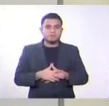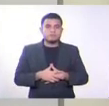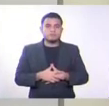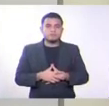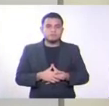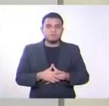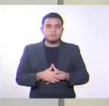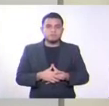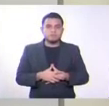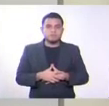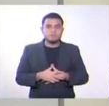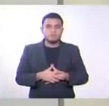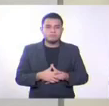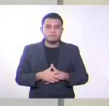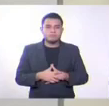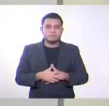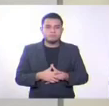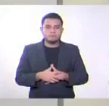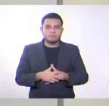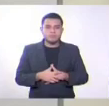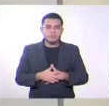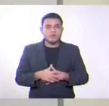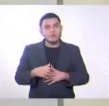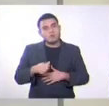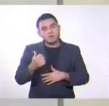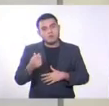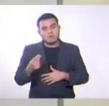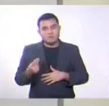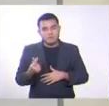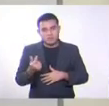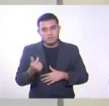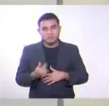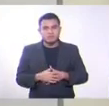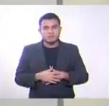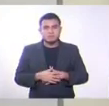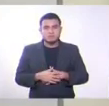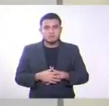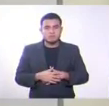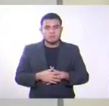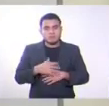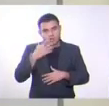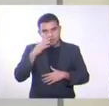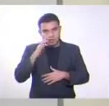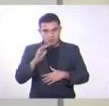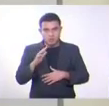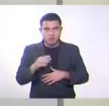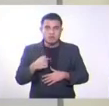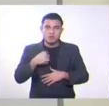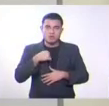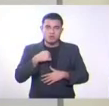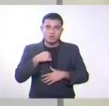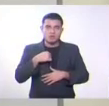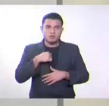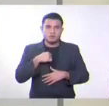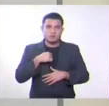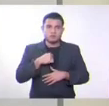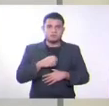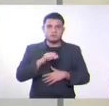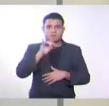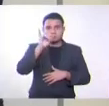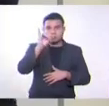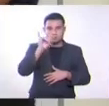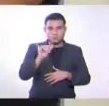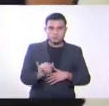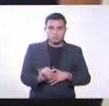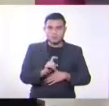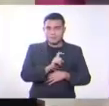Pero ¿Será eso, que hay otro camino más corto? sí. ¿Qué tal si voy directamente de P a Q en línea